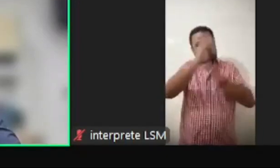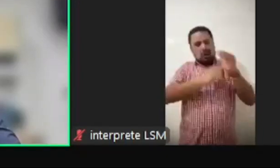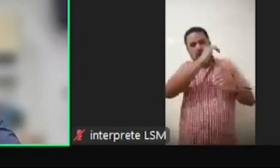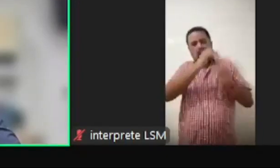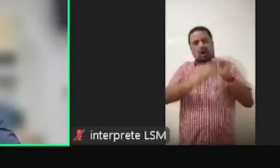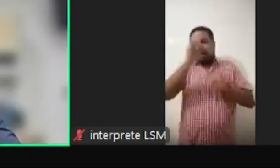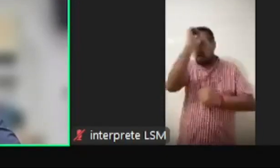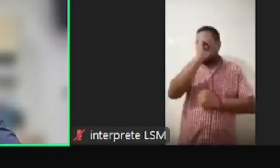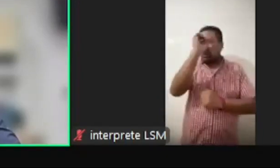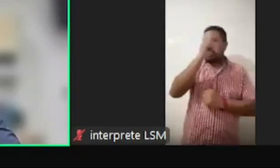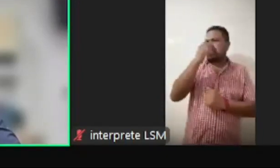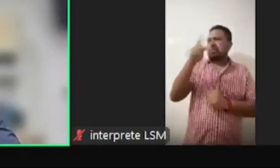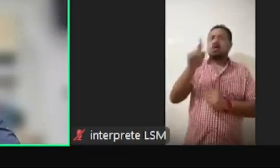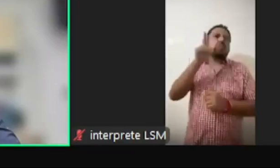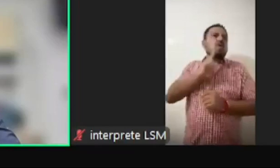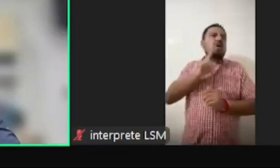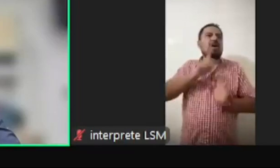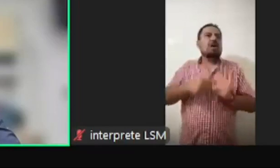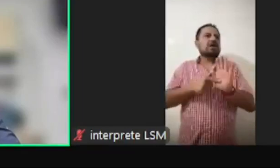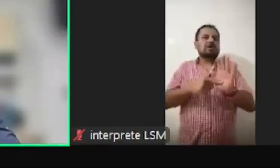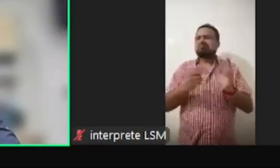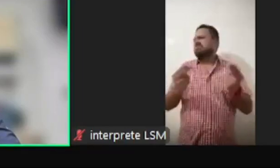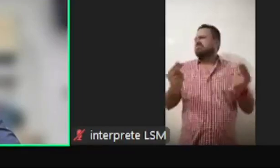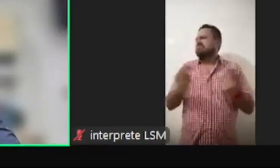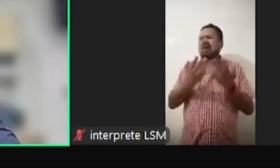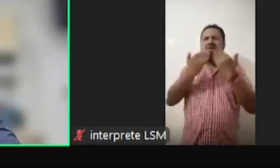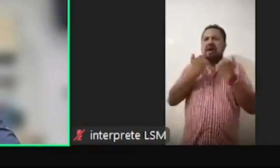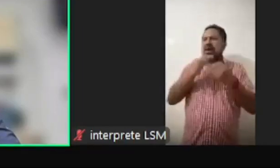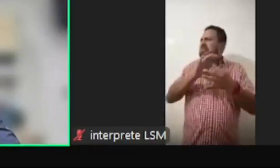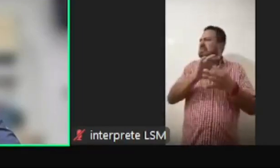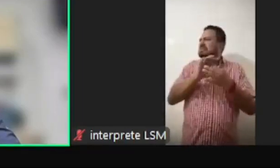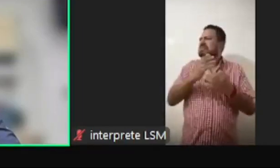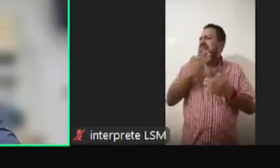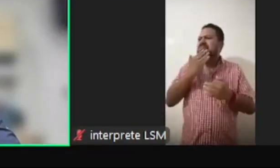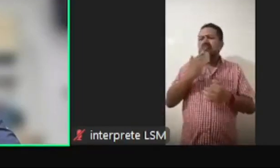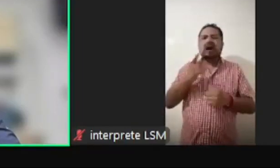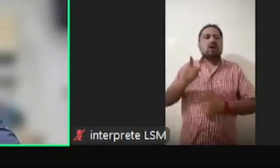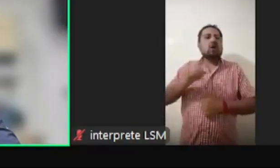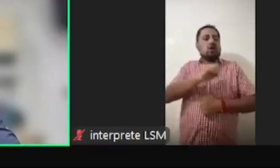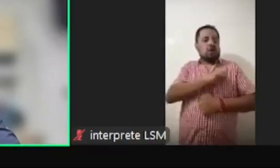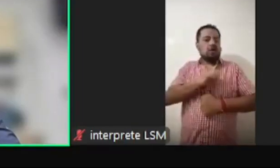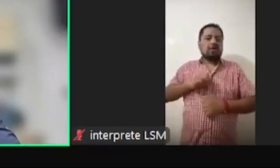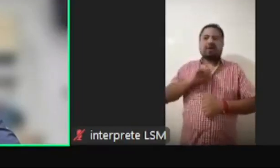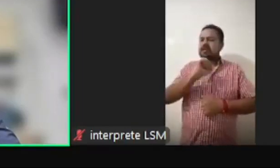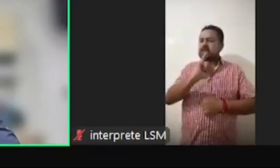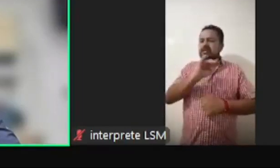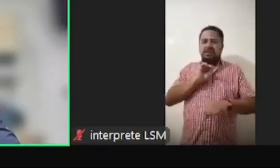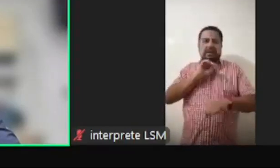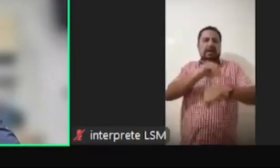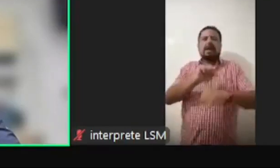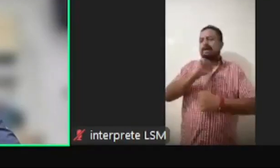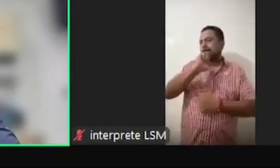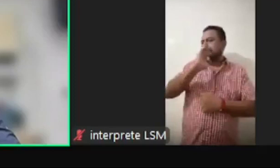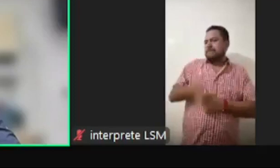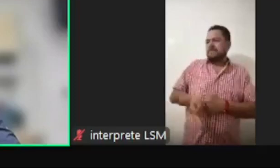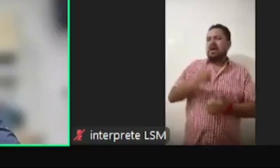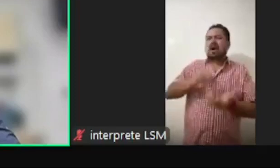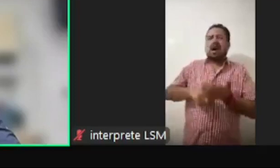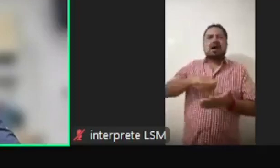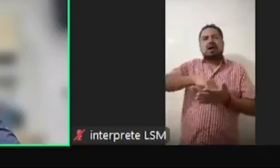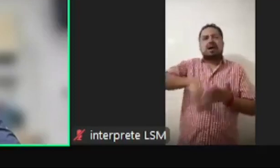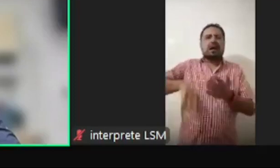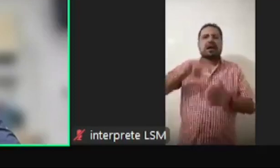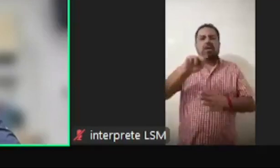el actor no eran necesarias, idóneas ni impertinentes, estaba obligada a pronunciarse al momento de admitirlas o desecharlas y no a